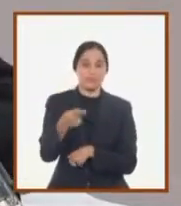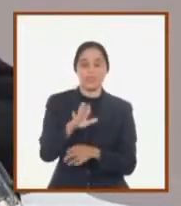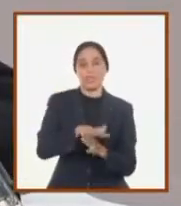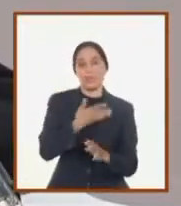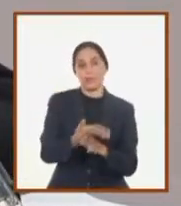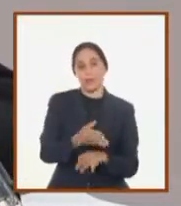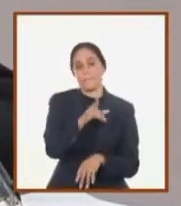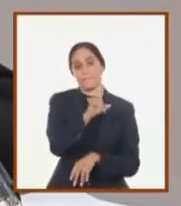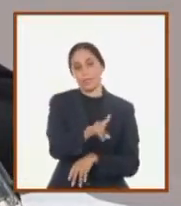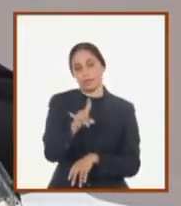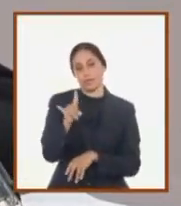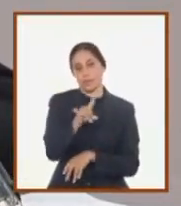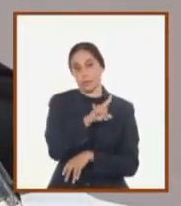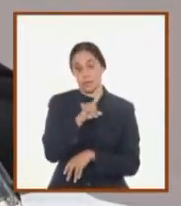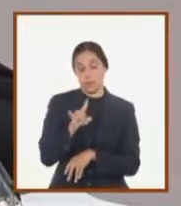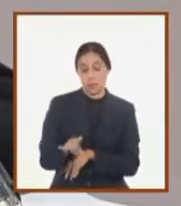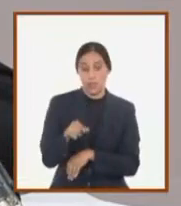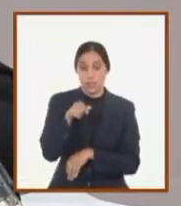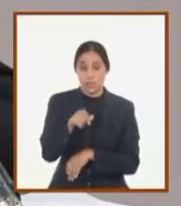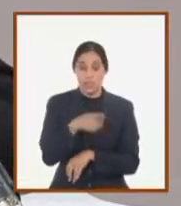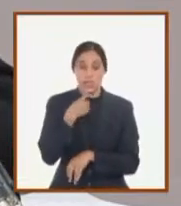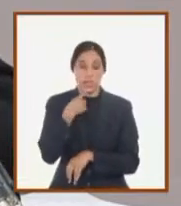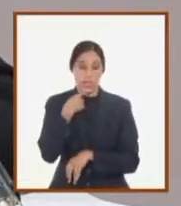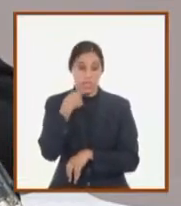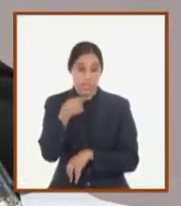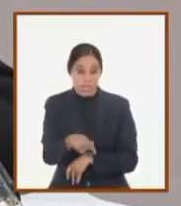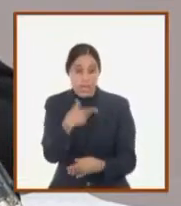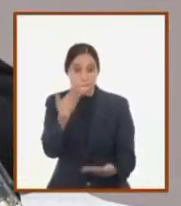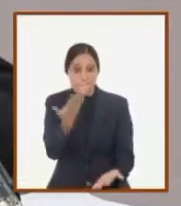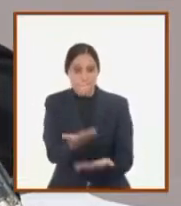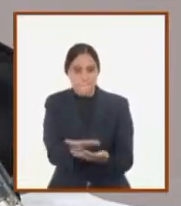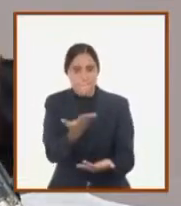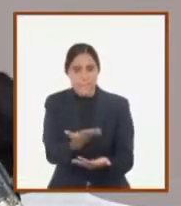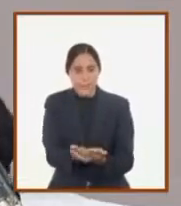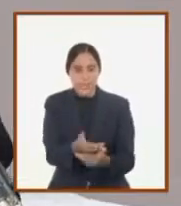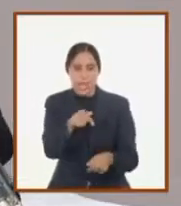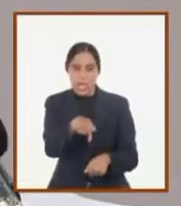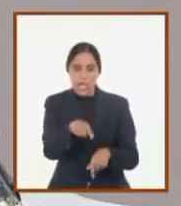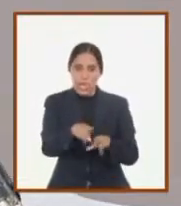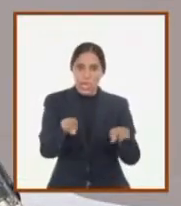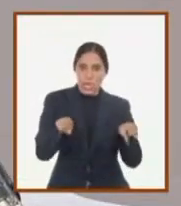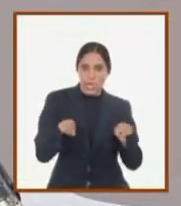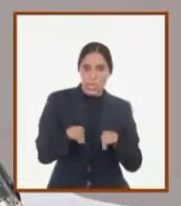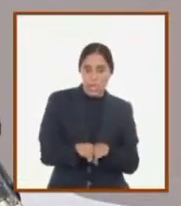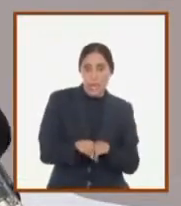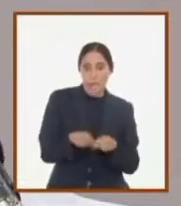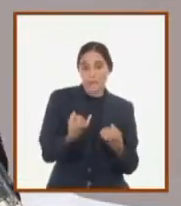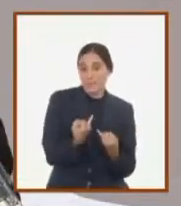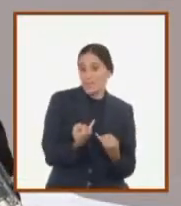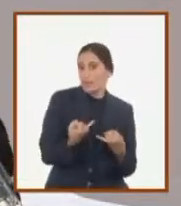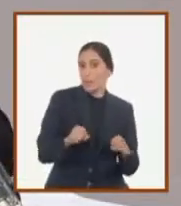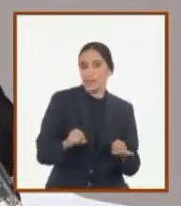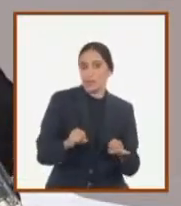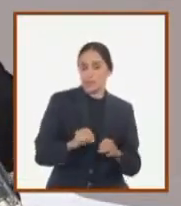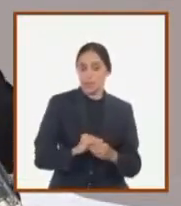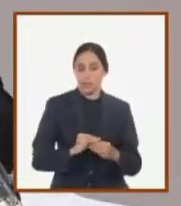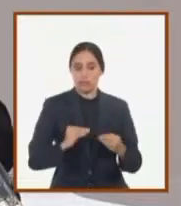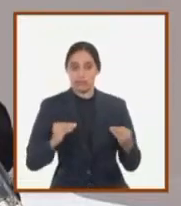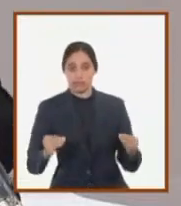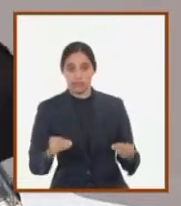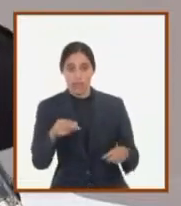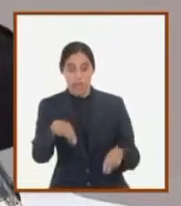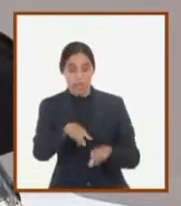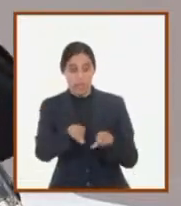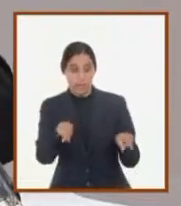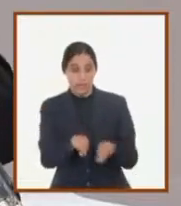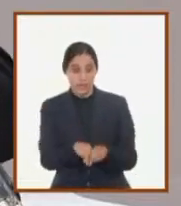decía neos esta institución que que era independiente a la oficina de asuntos históricos se